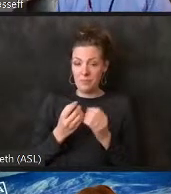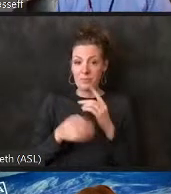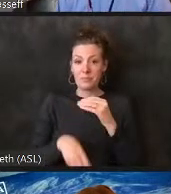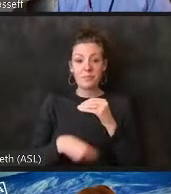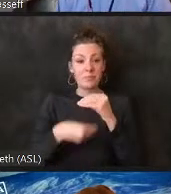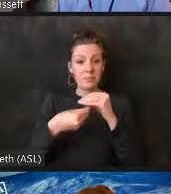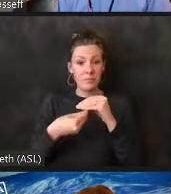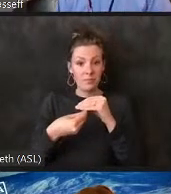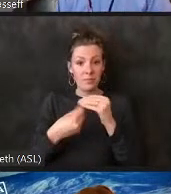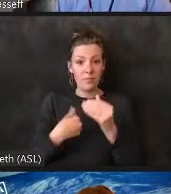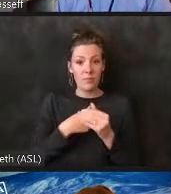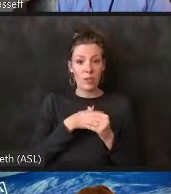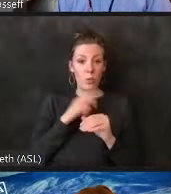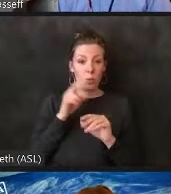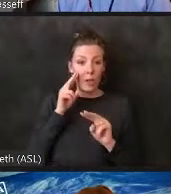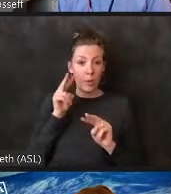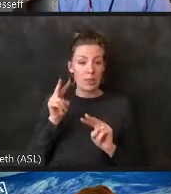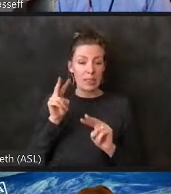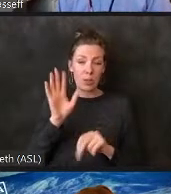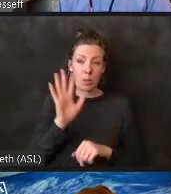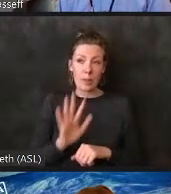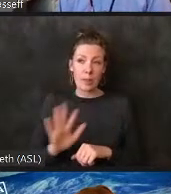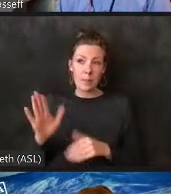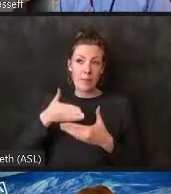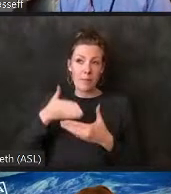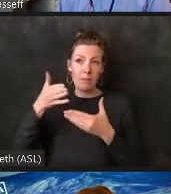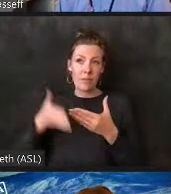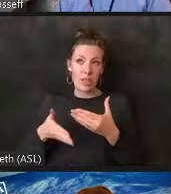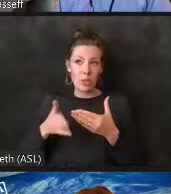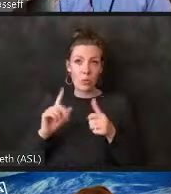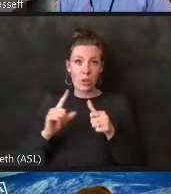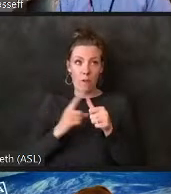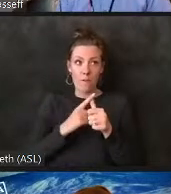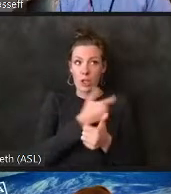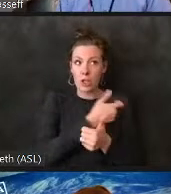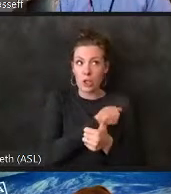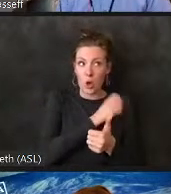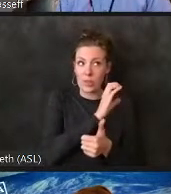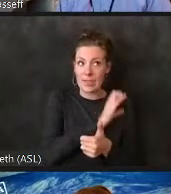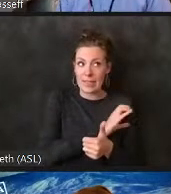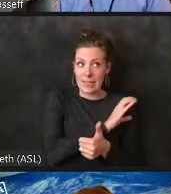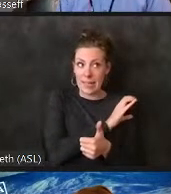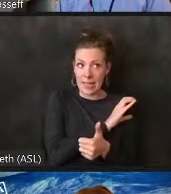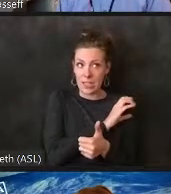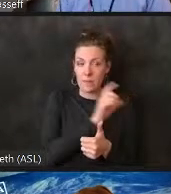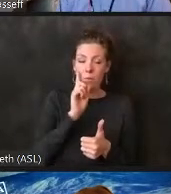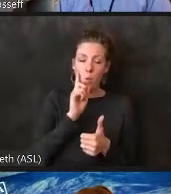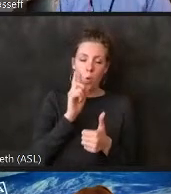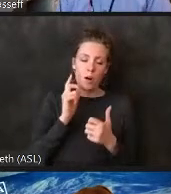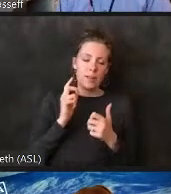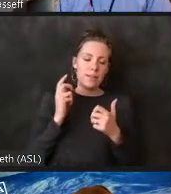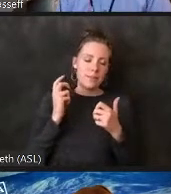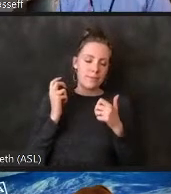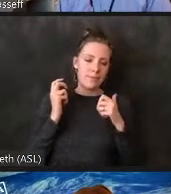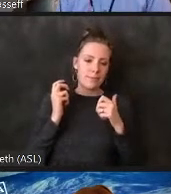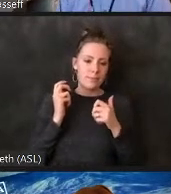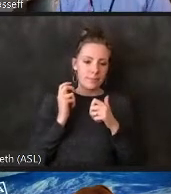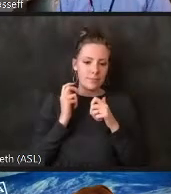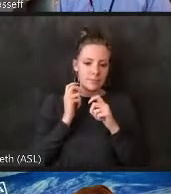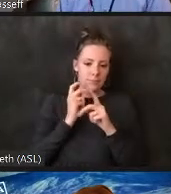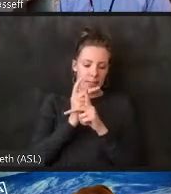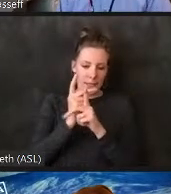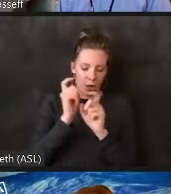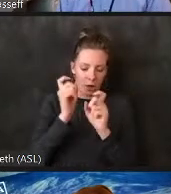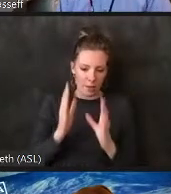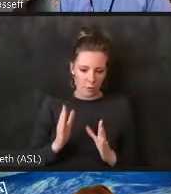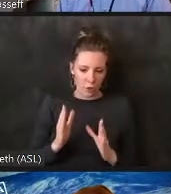Y en adición a eso, hemos mirando que a lo mejor vamos a acabar con nuestra primera dosis para los que trabajan dentro